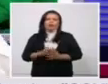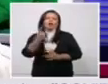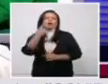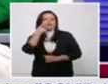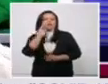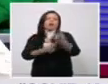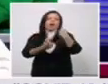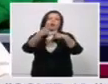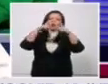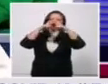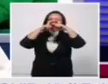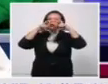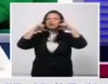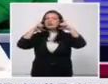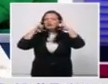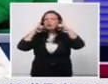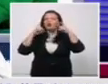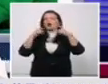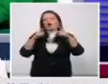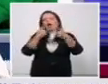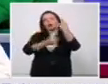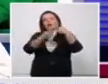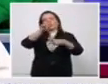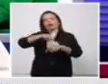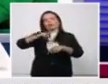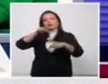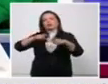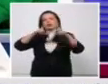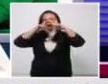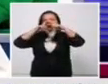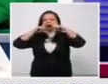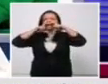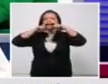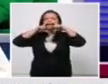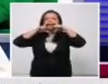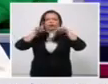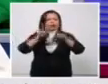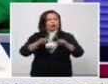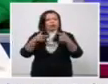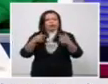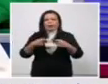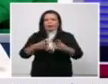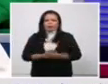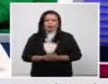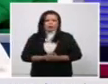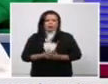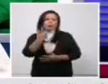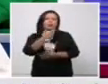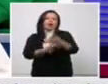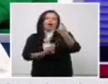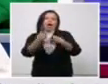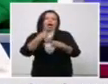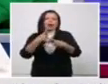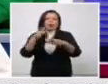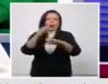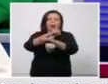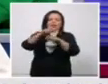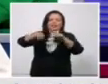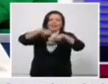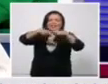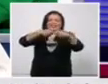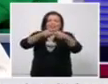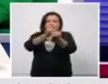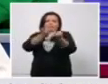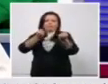a que se anude apretado, que quede apretada la cara, aunque resulta muy molesto en muchas